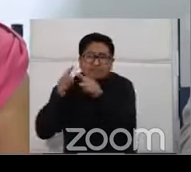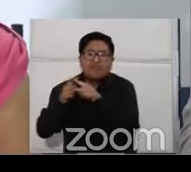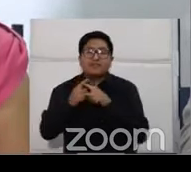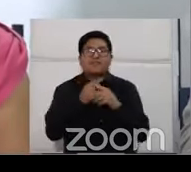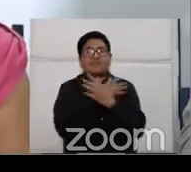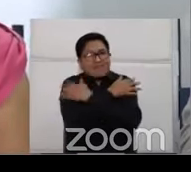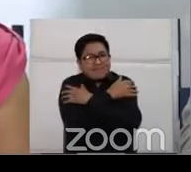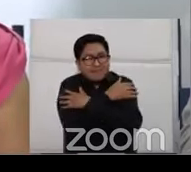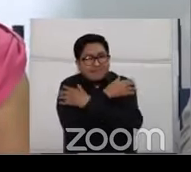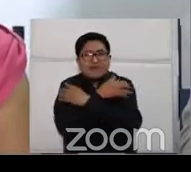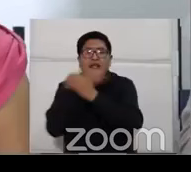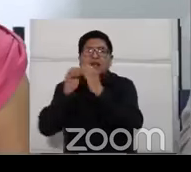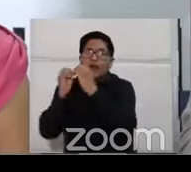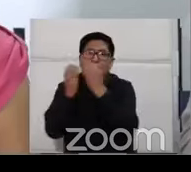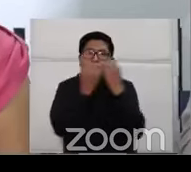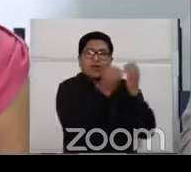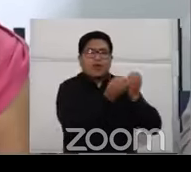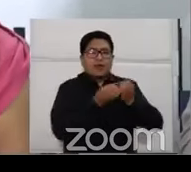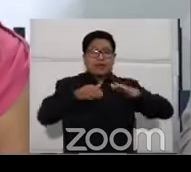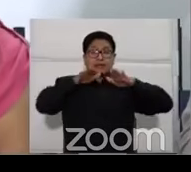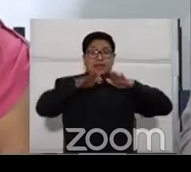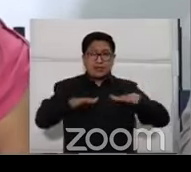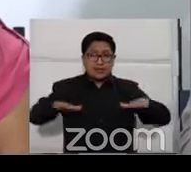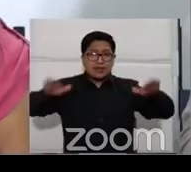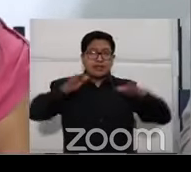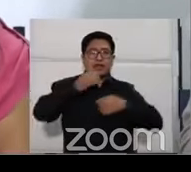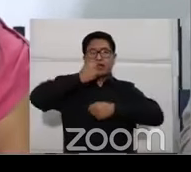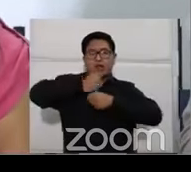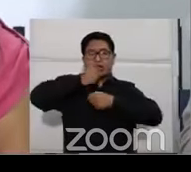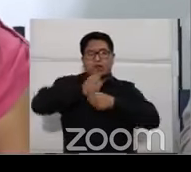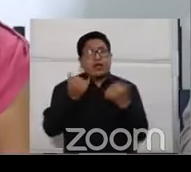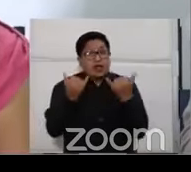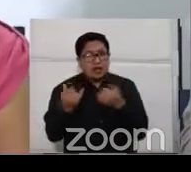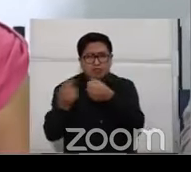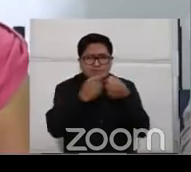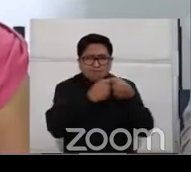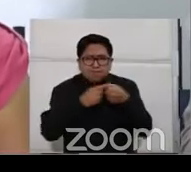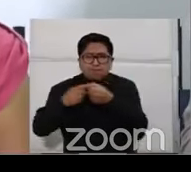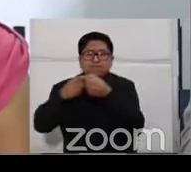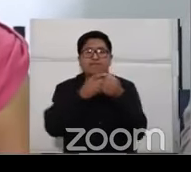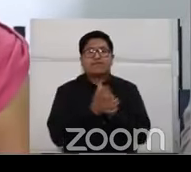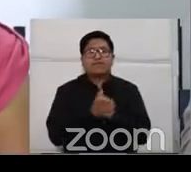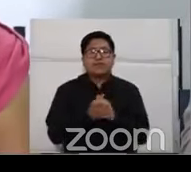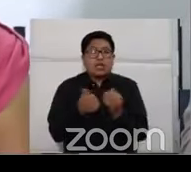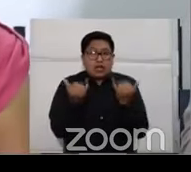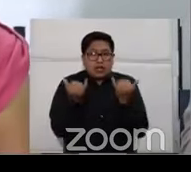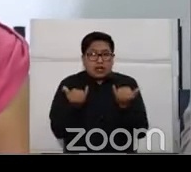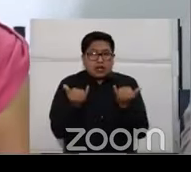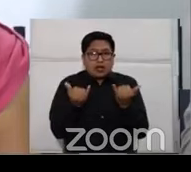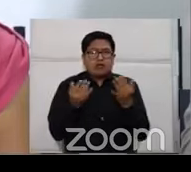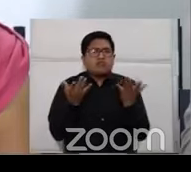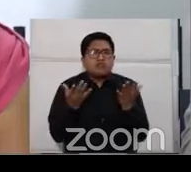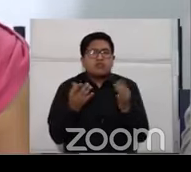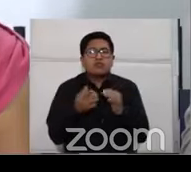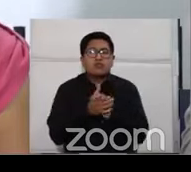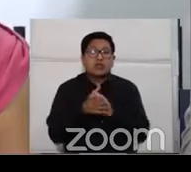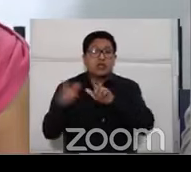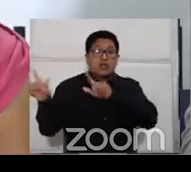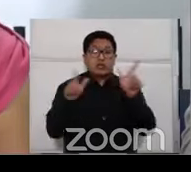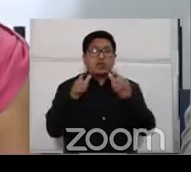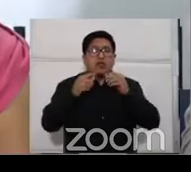niñas niños adolescentes trabajadores que nos acompañan en esta oportunidad está siendo parte del presente encuentro en un número de